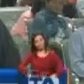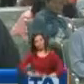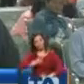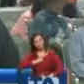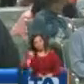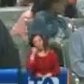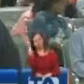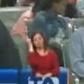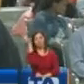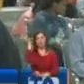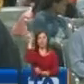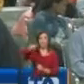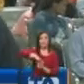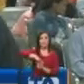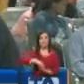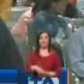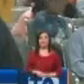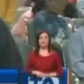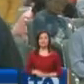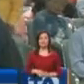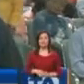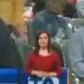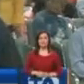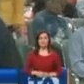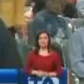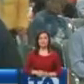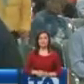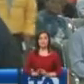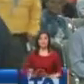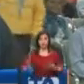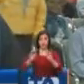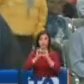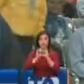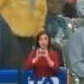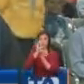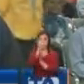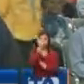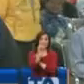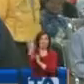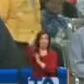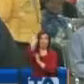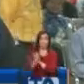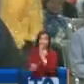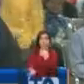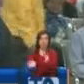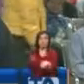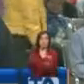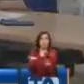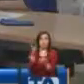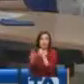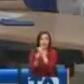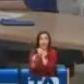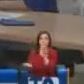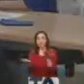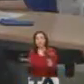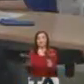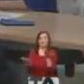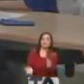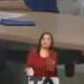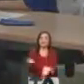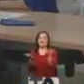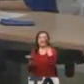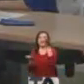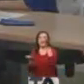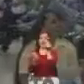su derecho al voto, al sufragio, es decir, un incremento de más allá del 40% si lo comparamos con un año normal. Y han sido los